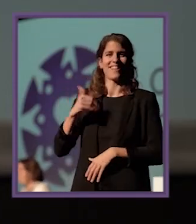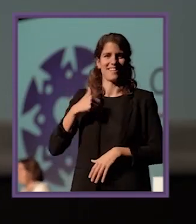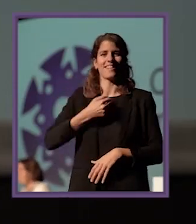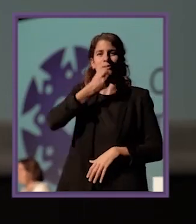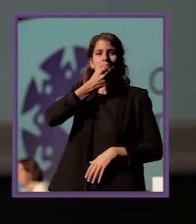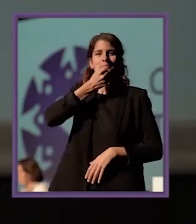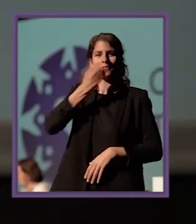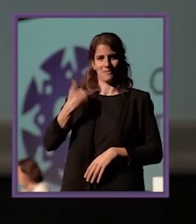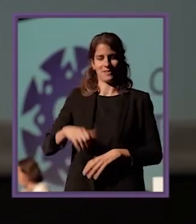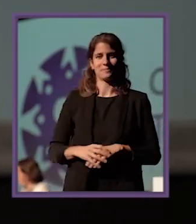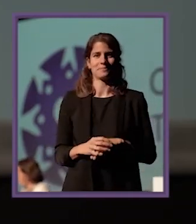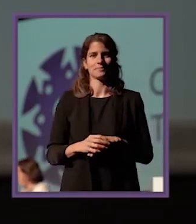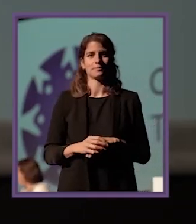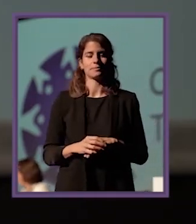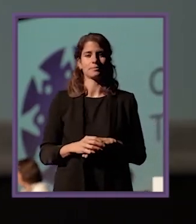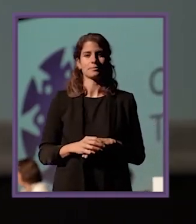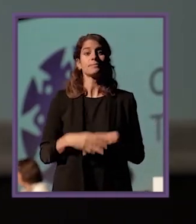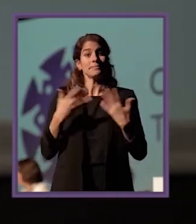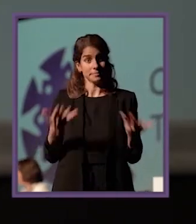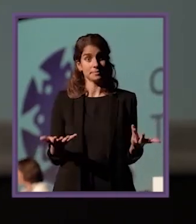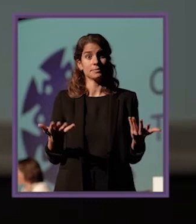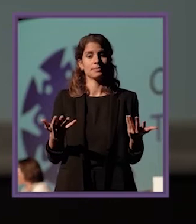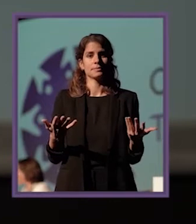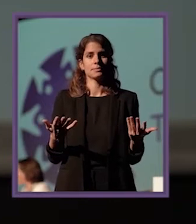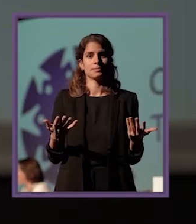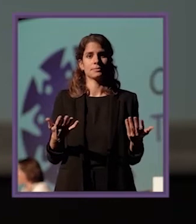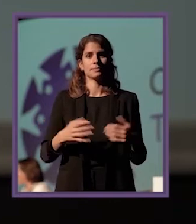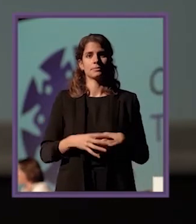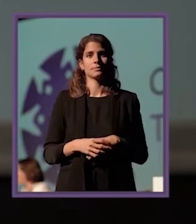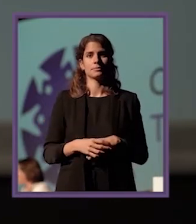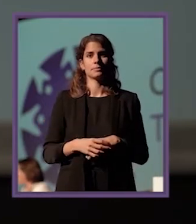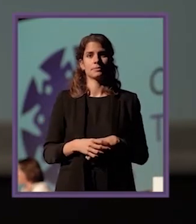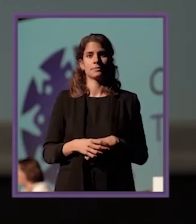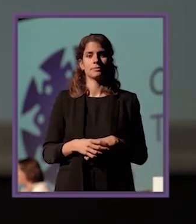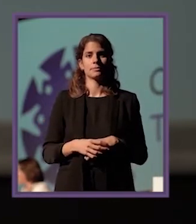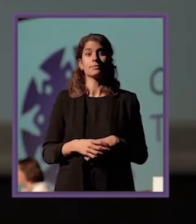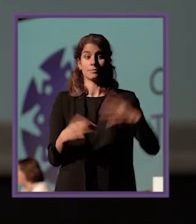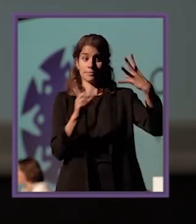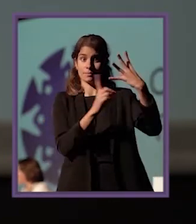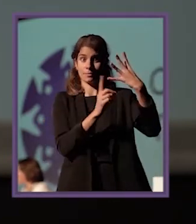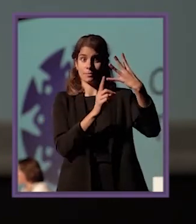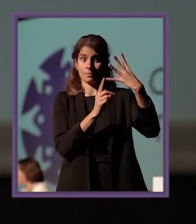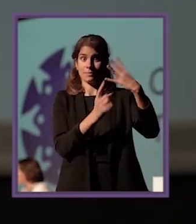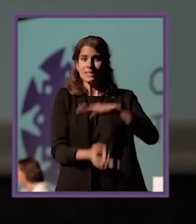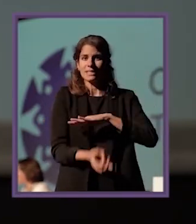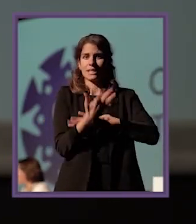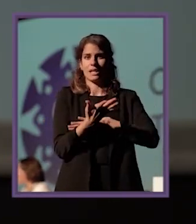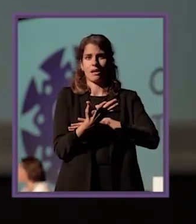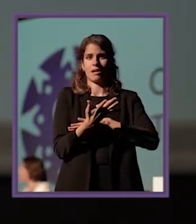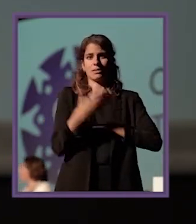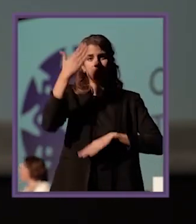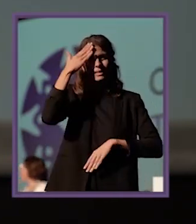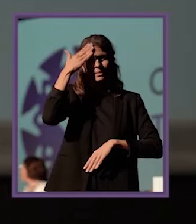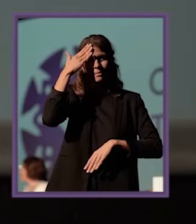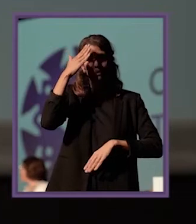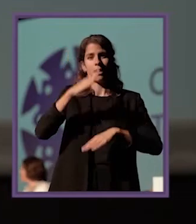llega. Entonces, en ese sentido de generar ese cuarto pilar del estado de